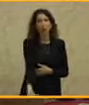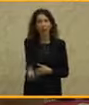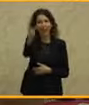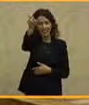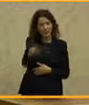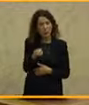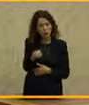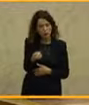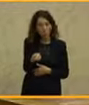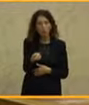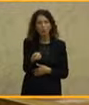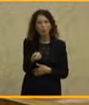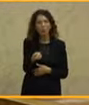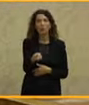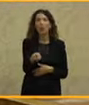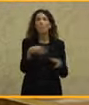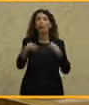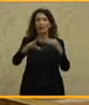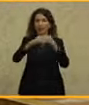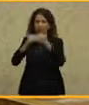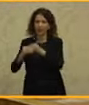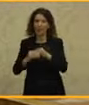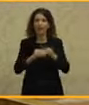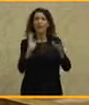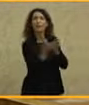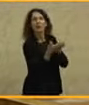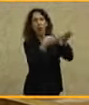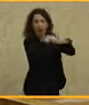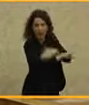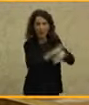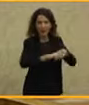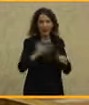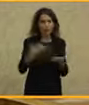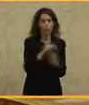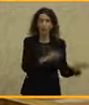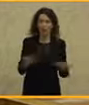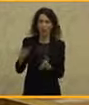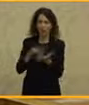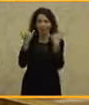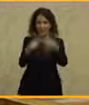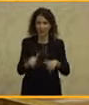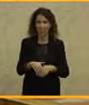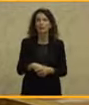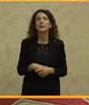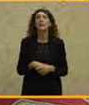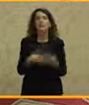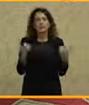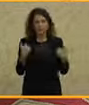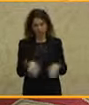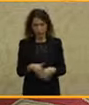Sí. Grapar los materiales y meterlos en la carpeta para que esté todo listo para el evento, ¿de acuerdo? Ya.